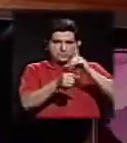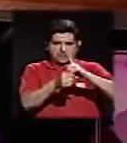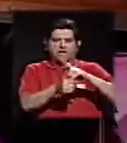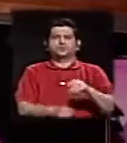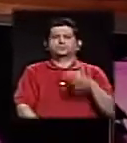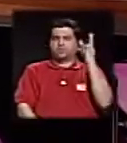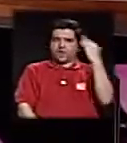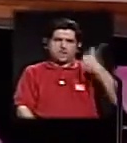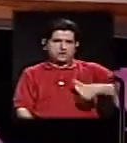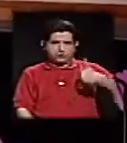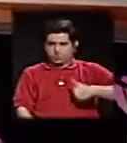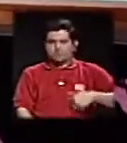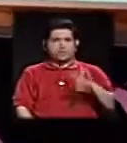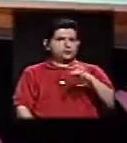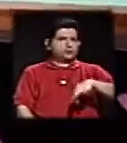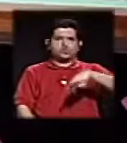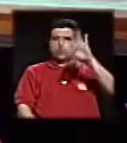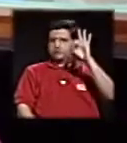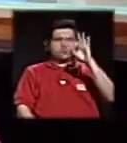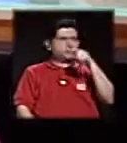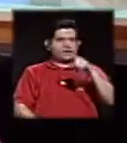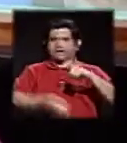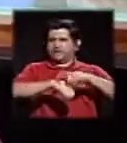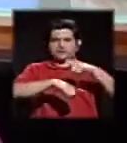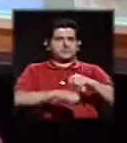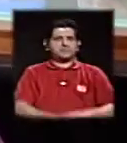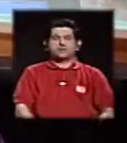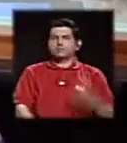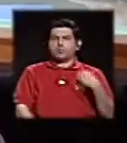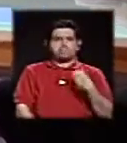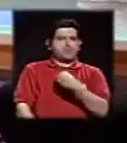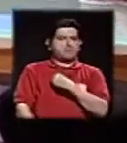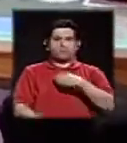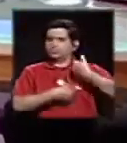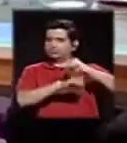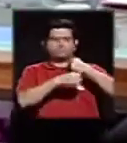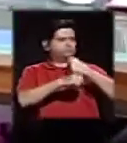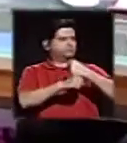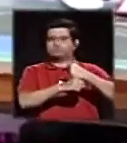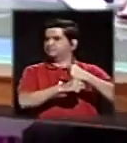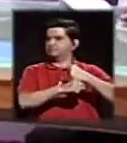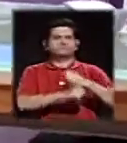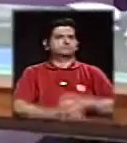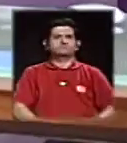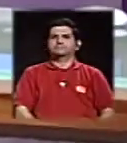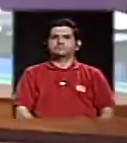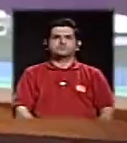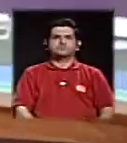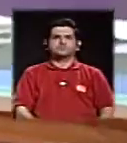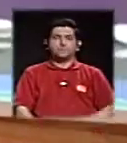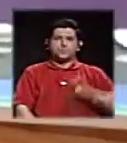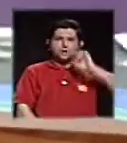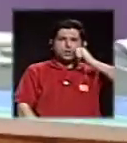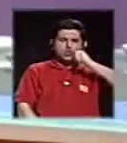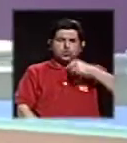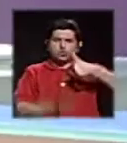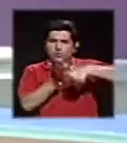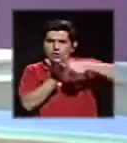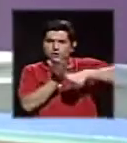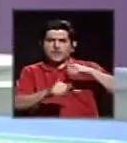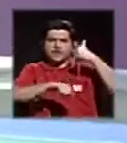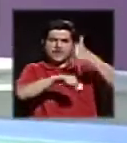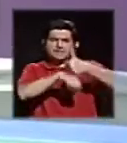diputadas no van a elegir no vamos a elegir y regidoras y regidores bien el código electoral plantea